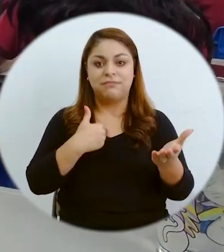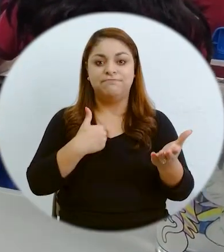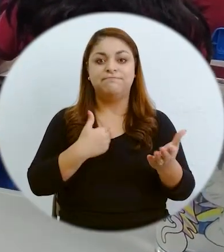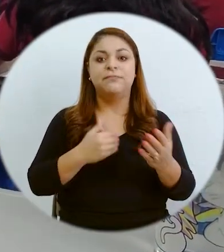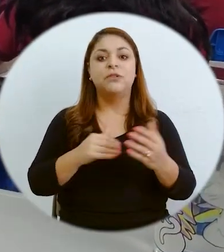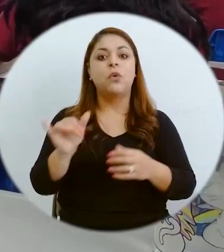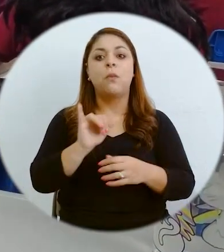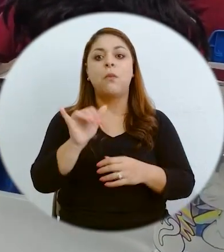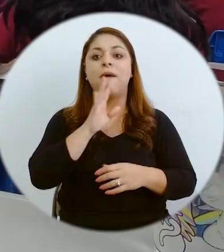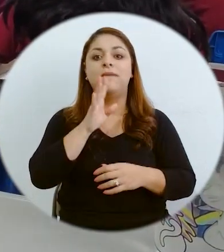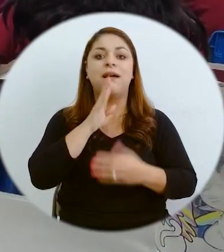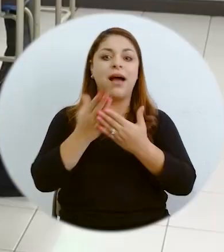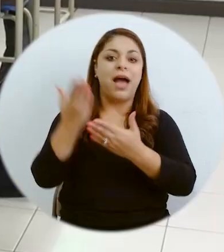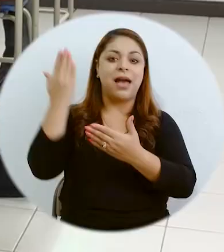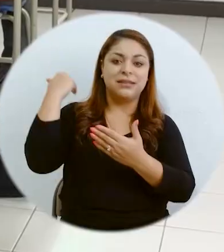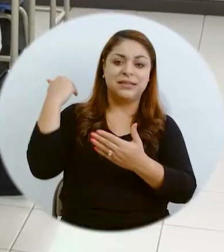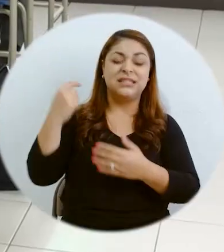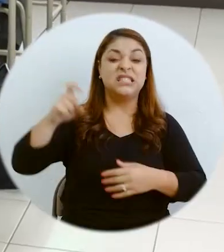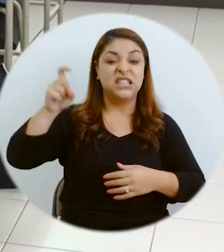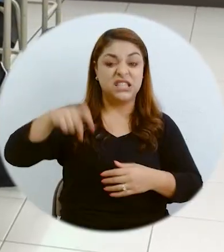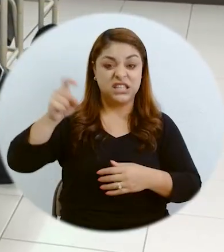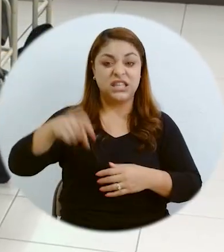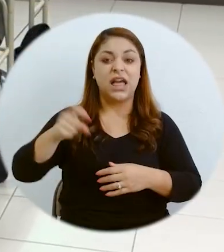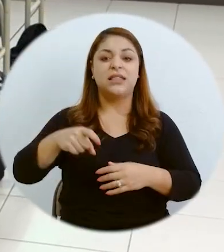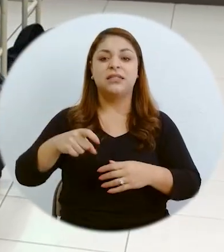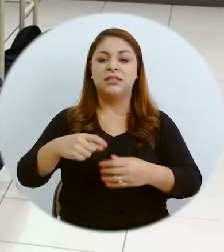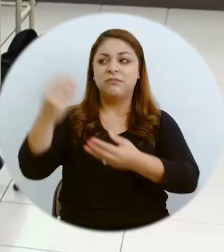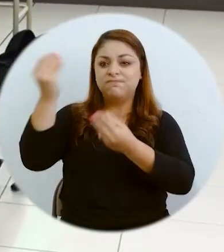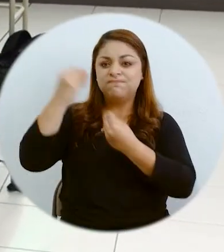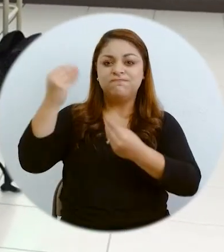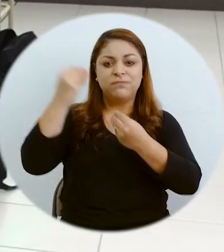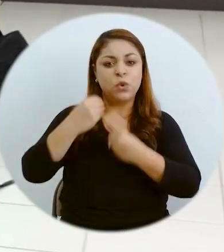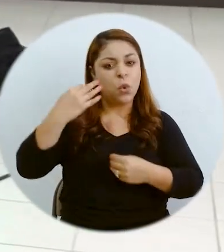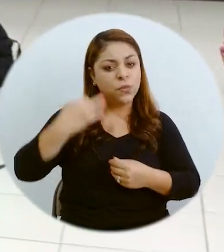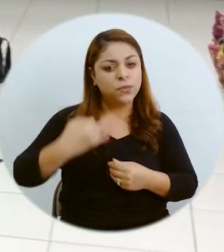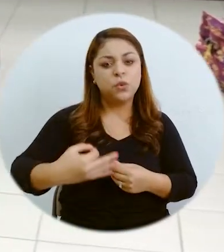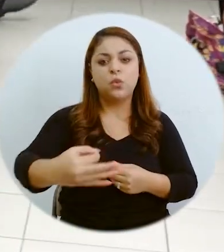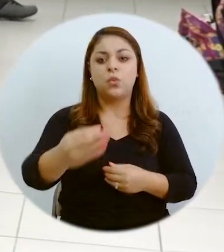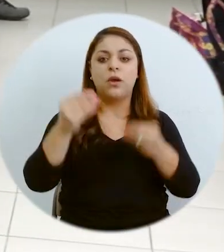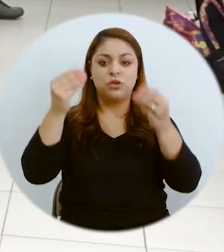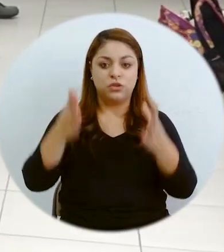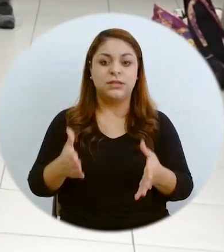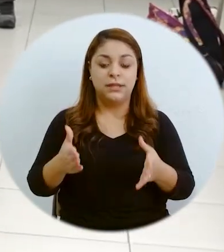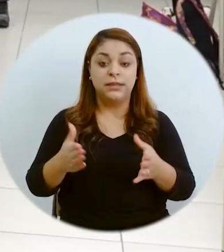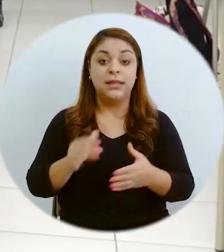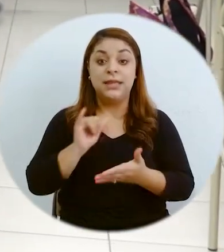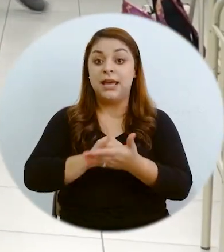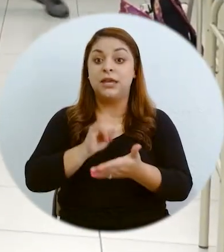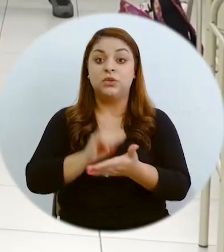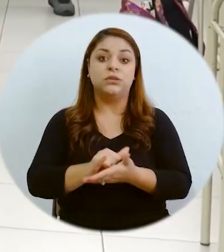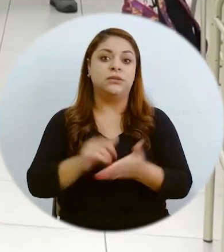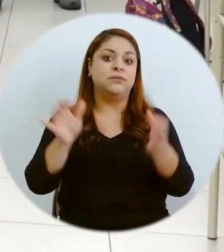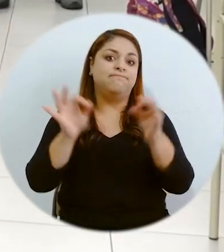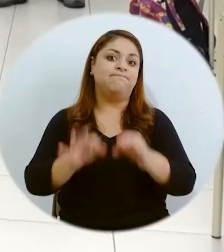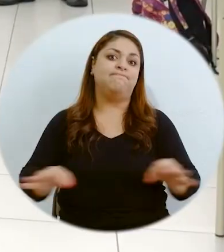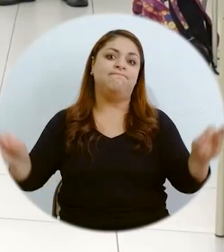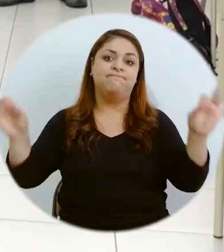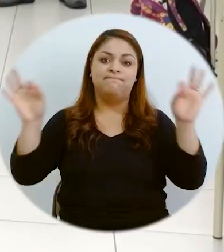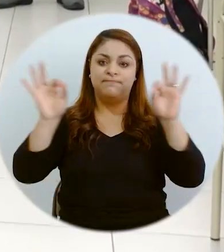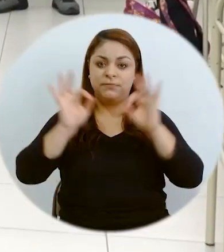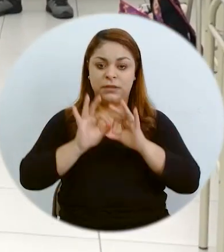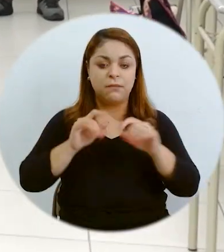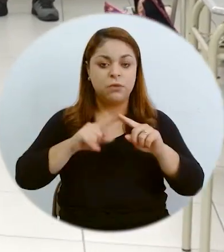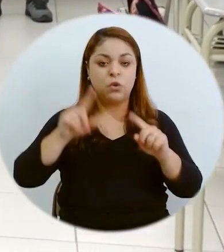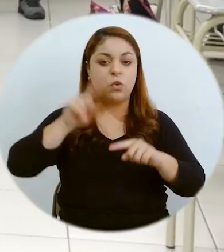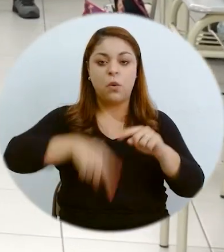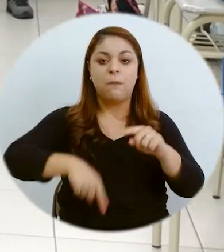Hablábamos también antes de la necesidad de la formación continua del docente, y es una cuestión inherente al cargo,